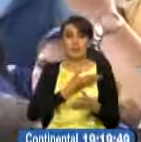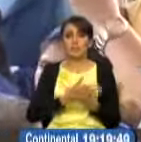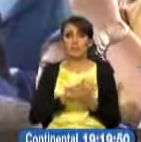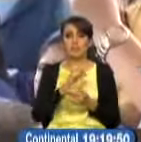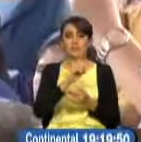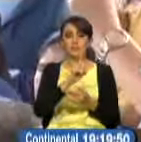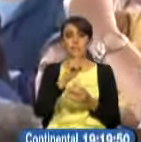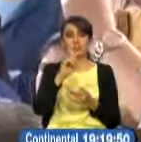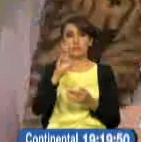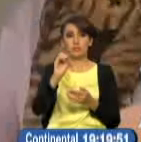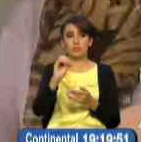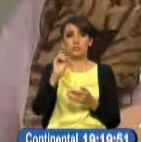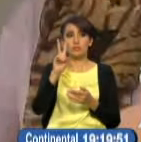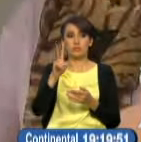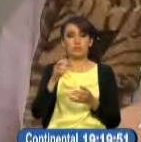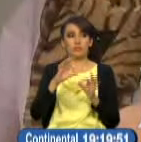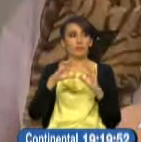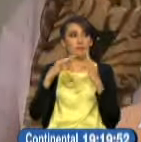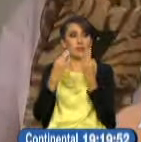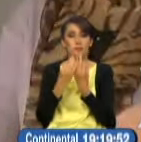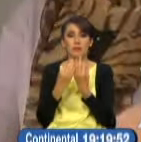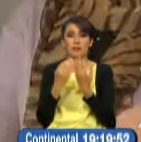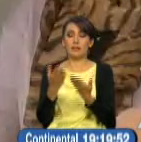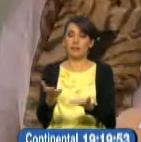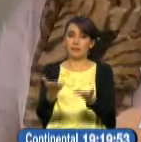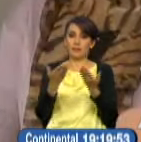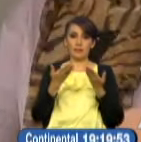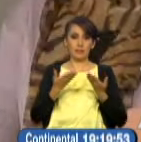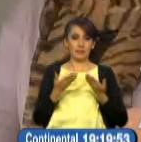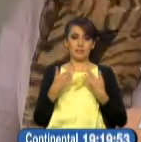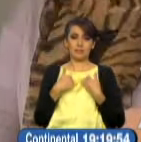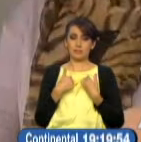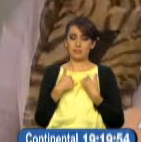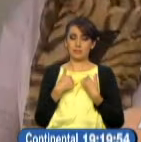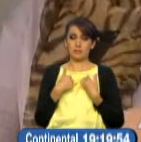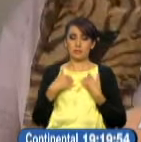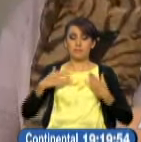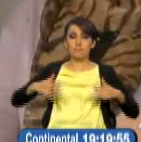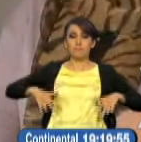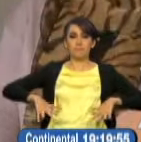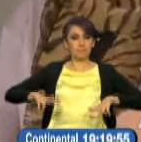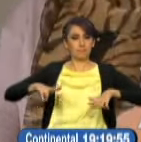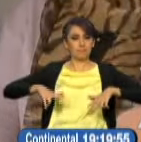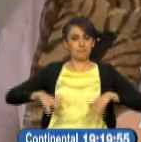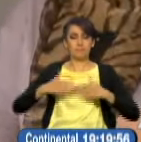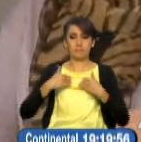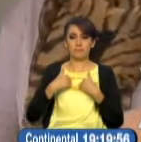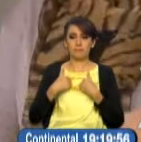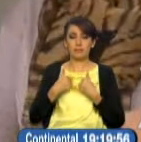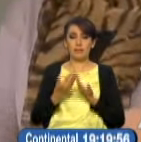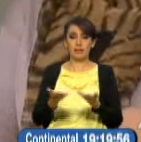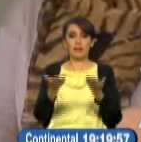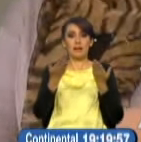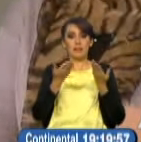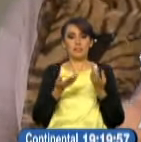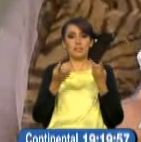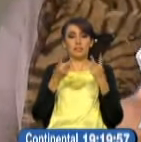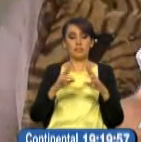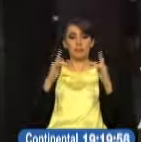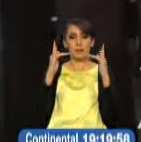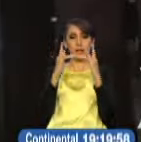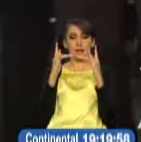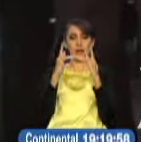la misión. He recibido la silla de ruedas postural, he recibido la cama